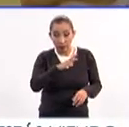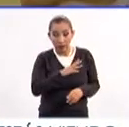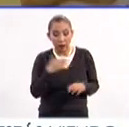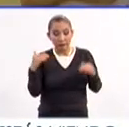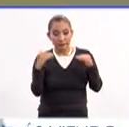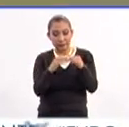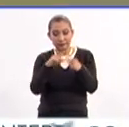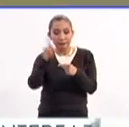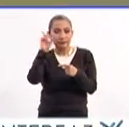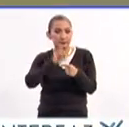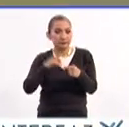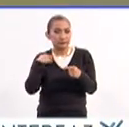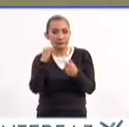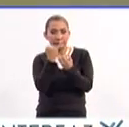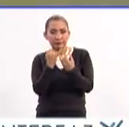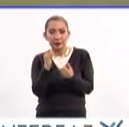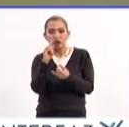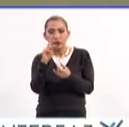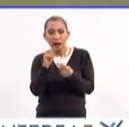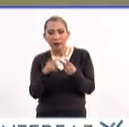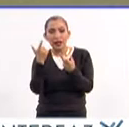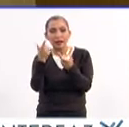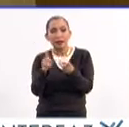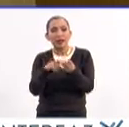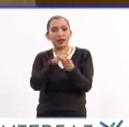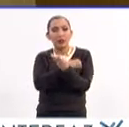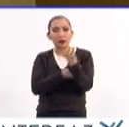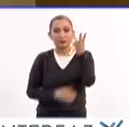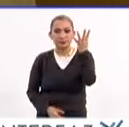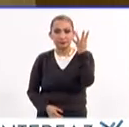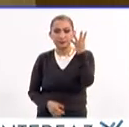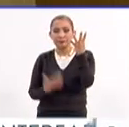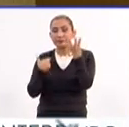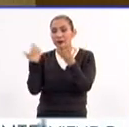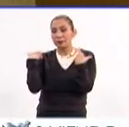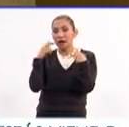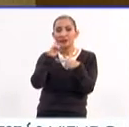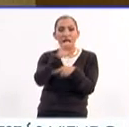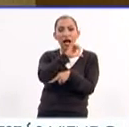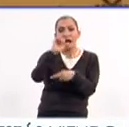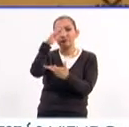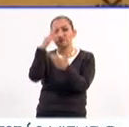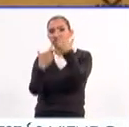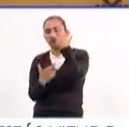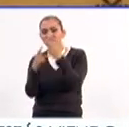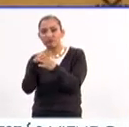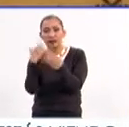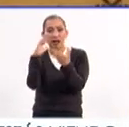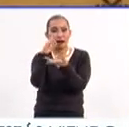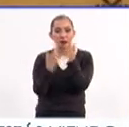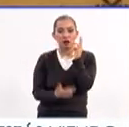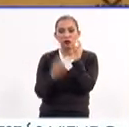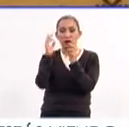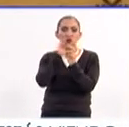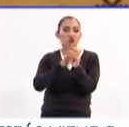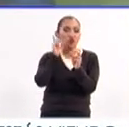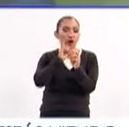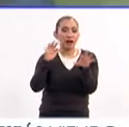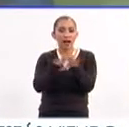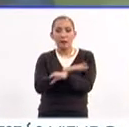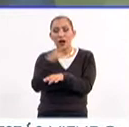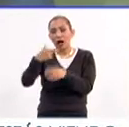equidad, mujeres insurgentes, libertad y educación, de maestras a revolucionarias, de la revolución feminista al